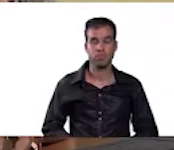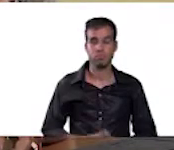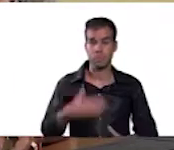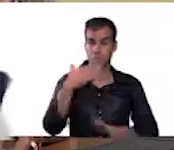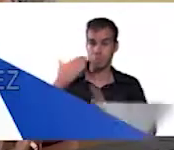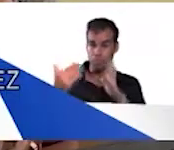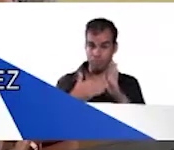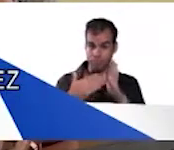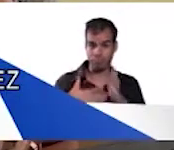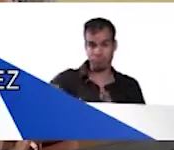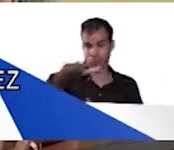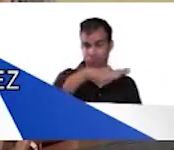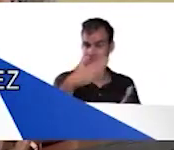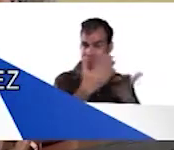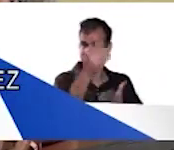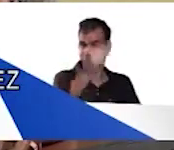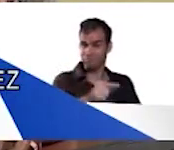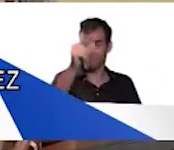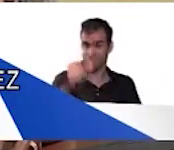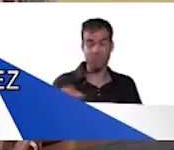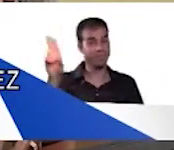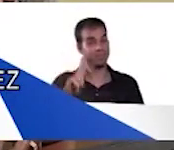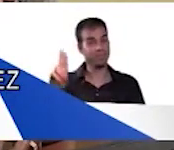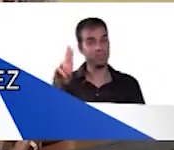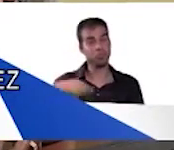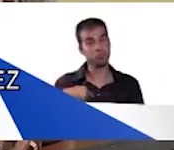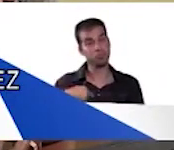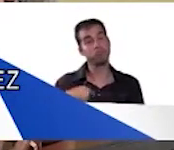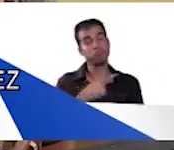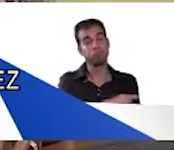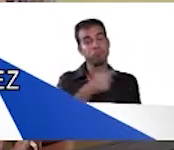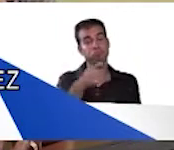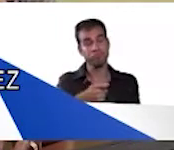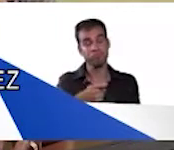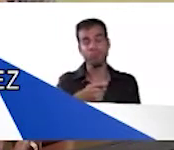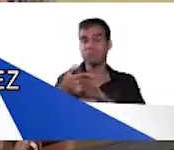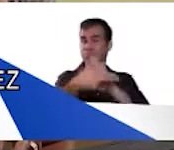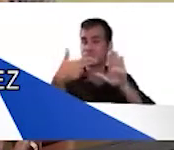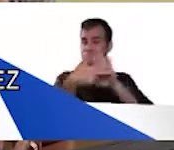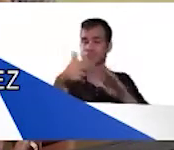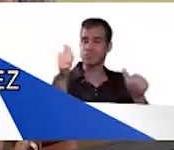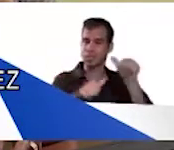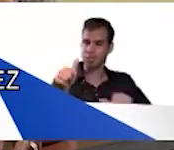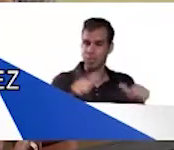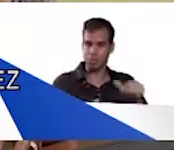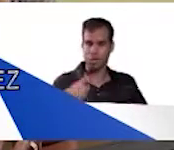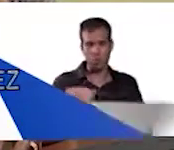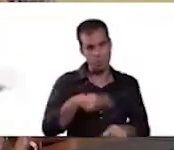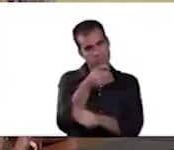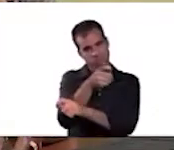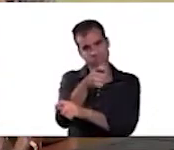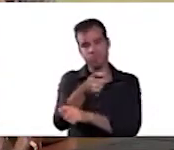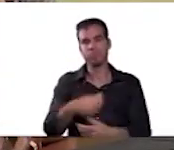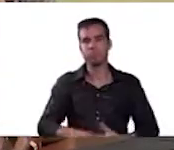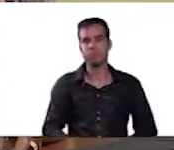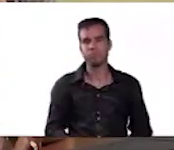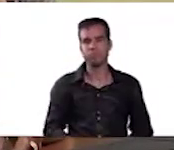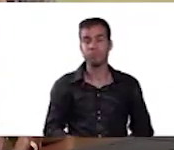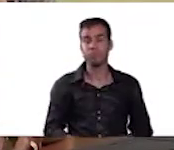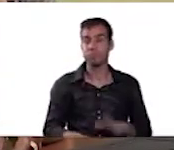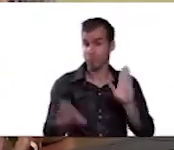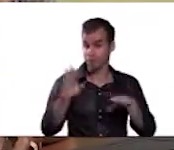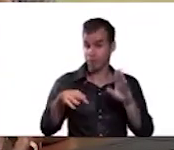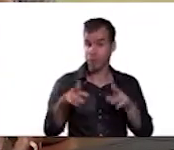Buenas tardes a todos los estudiantes de facultad. Yo soy la profesora de química que los va a estar orientando hoy. En dependencia de